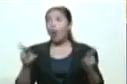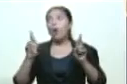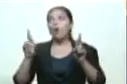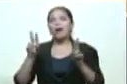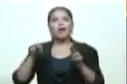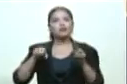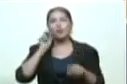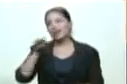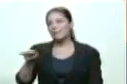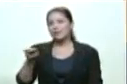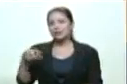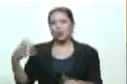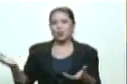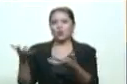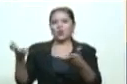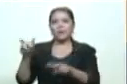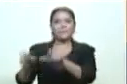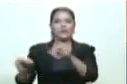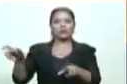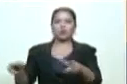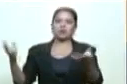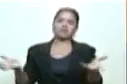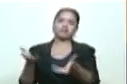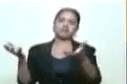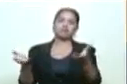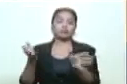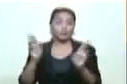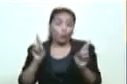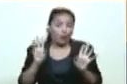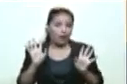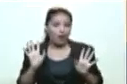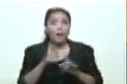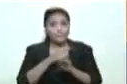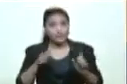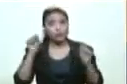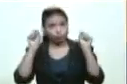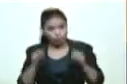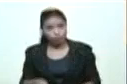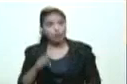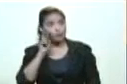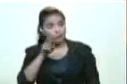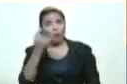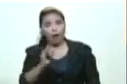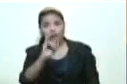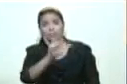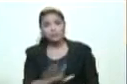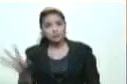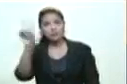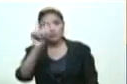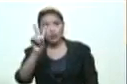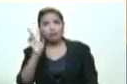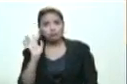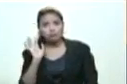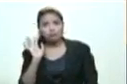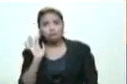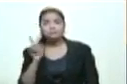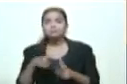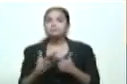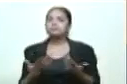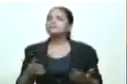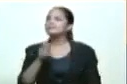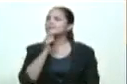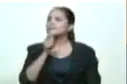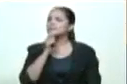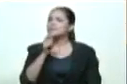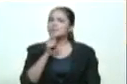vivo en las adyacencias de sus residencias, pero eso ocurrió en Venezuela. ¿Y a quién,